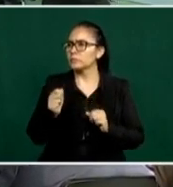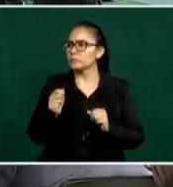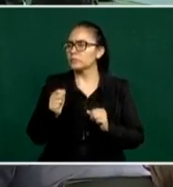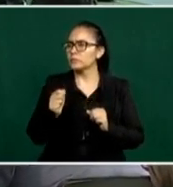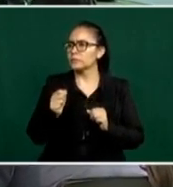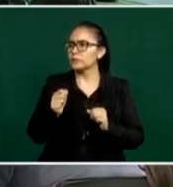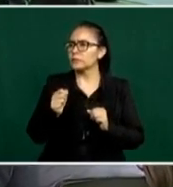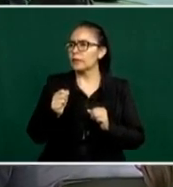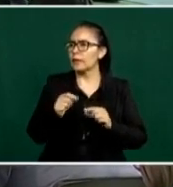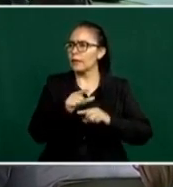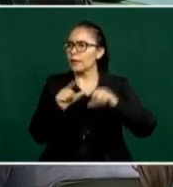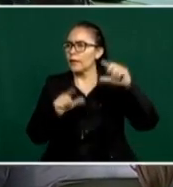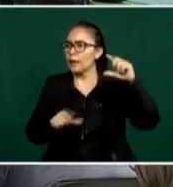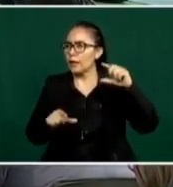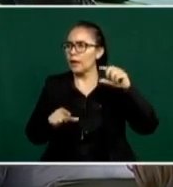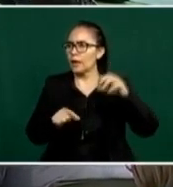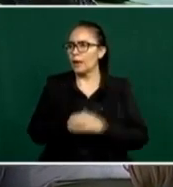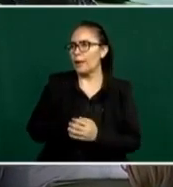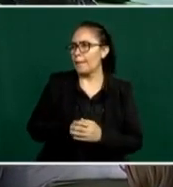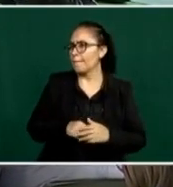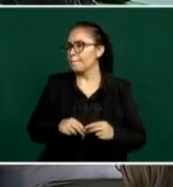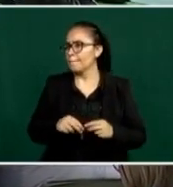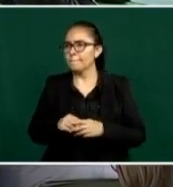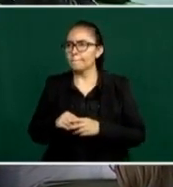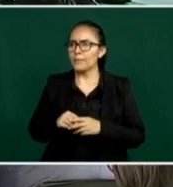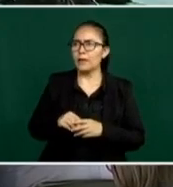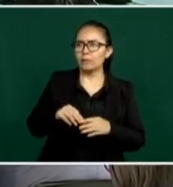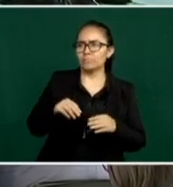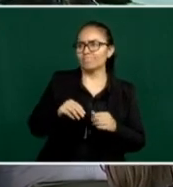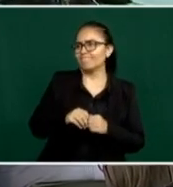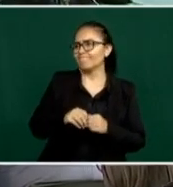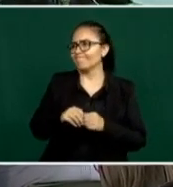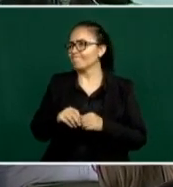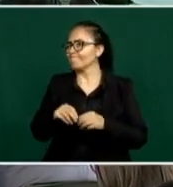México, amenaza de recesión en México.